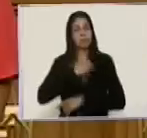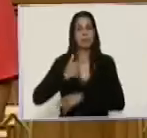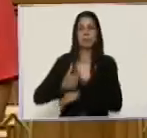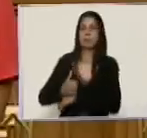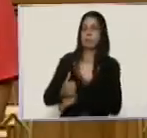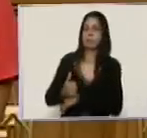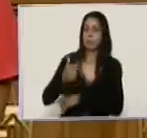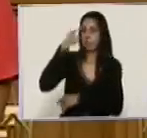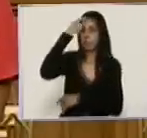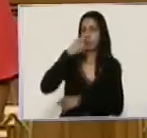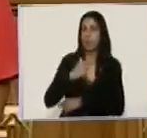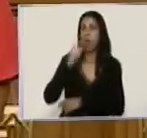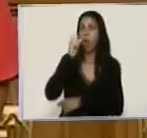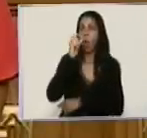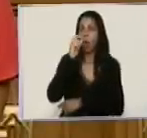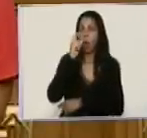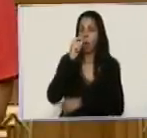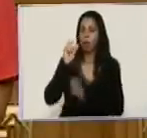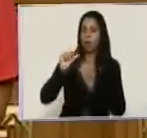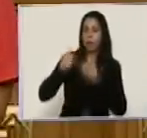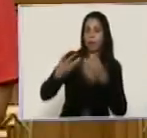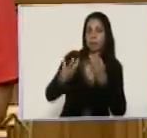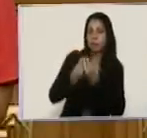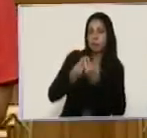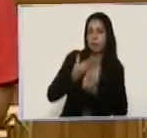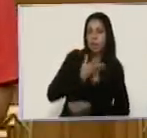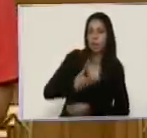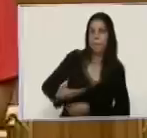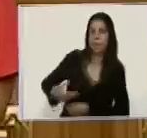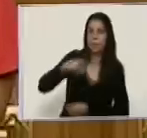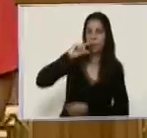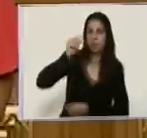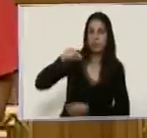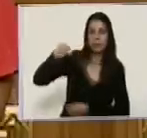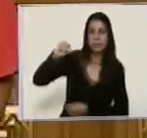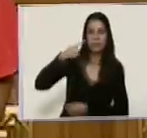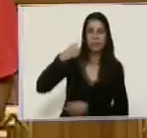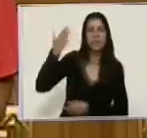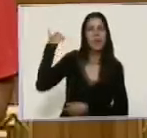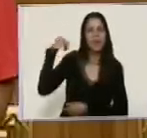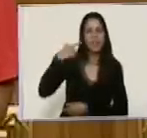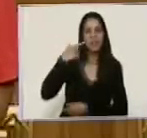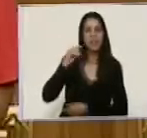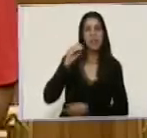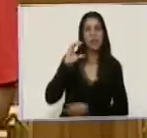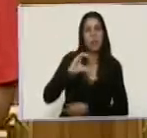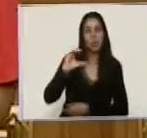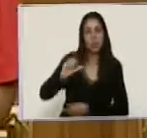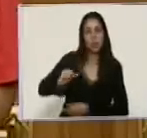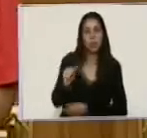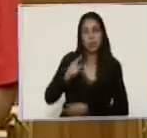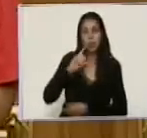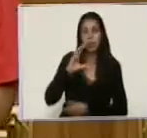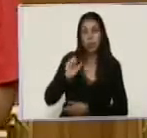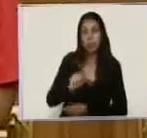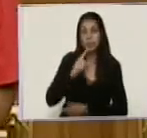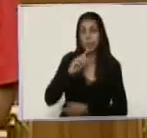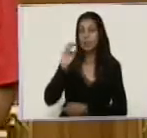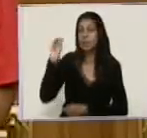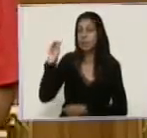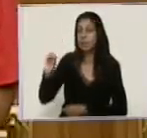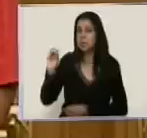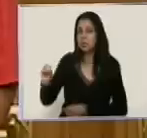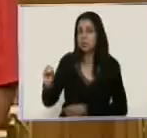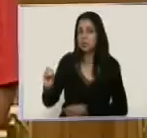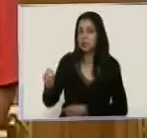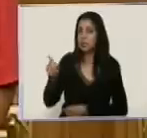un hombre que comenzó con Cipriano Castro cuando salieron de Cúcuta hacia Caracas, llama al coronel y le dice: mire, usted